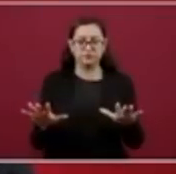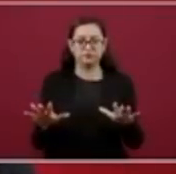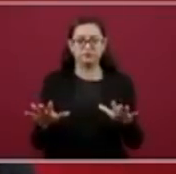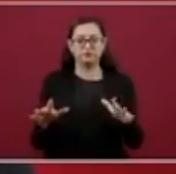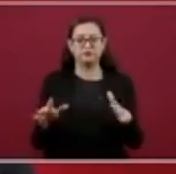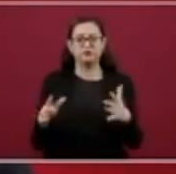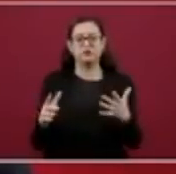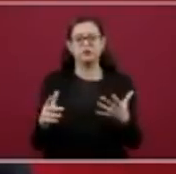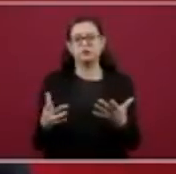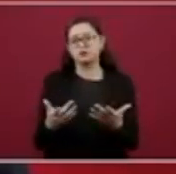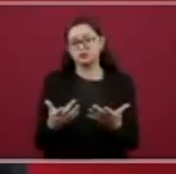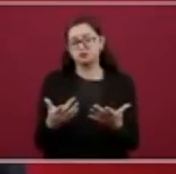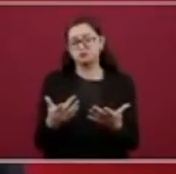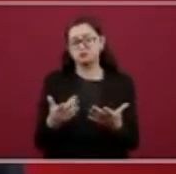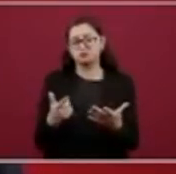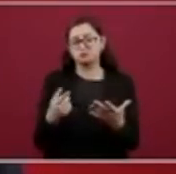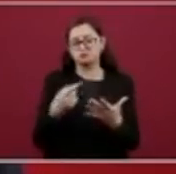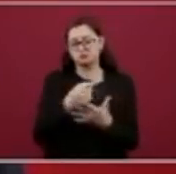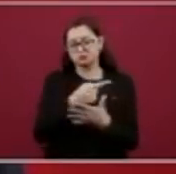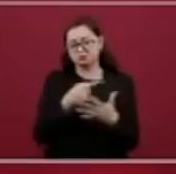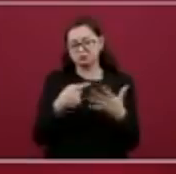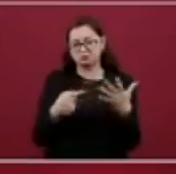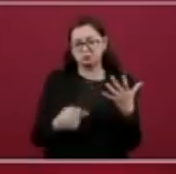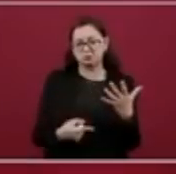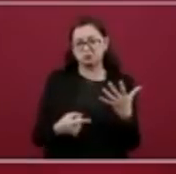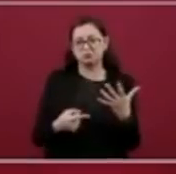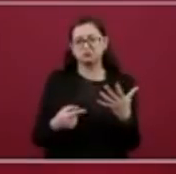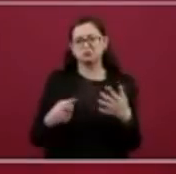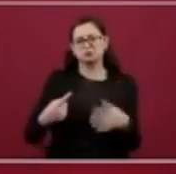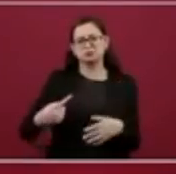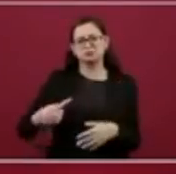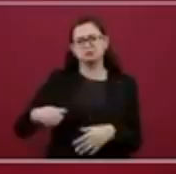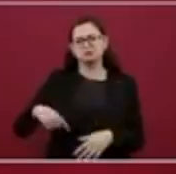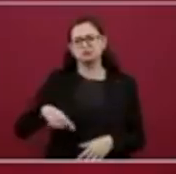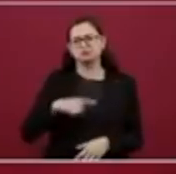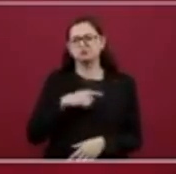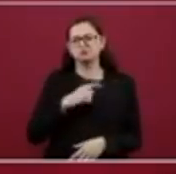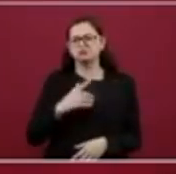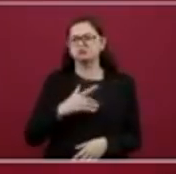y garantizar paz y tranquilidad en el país. Estamos muy